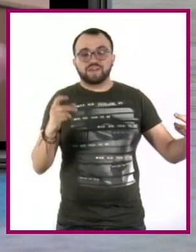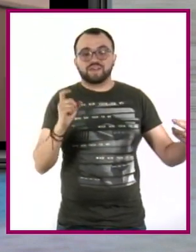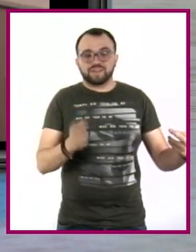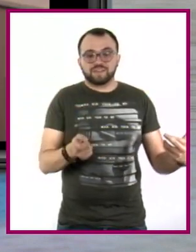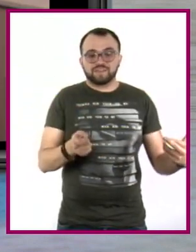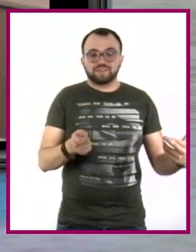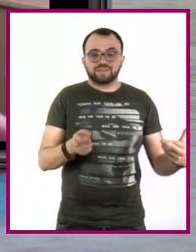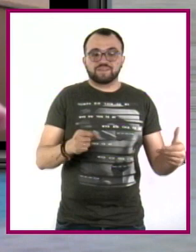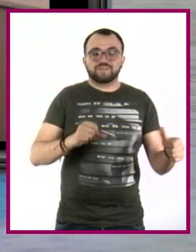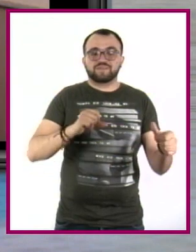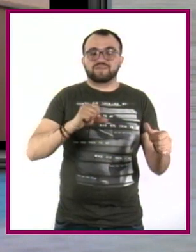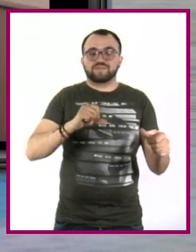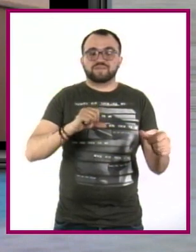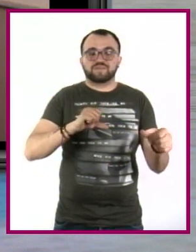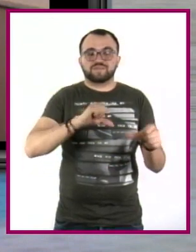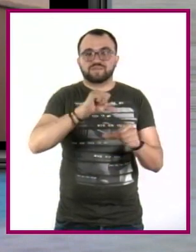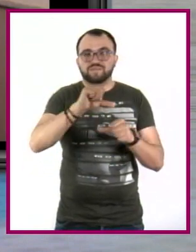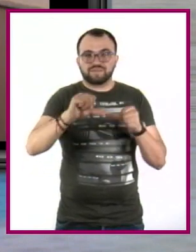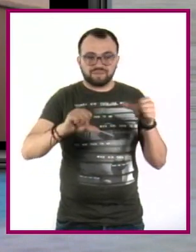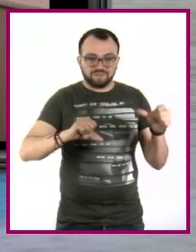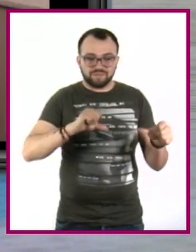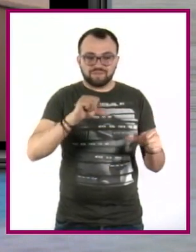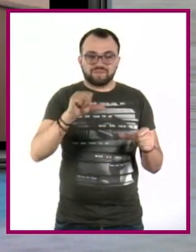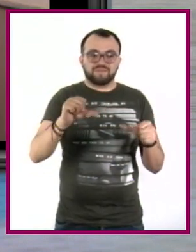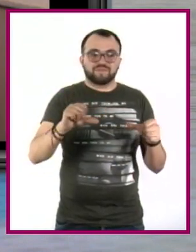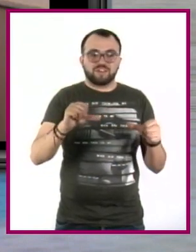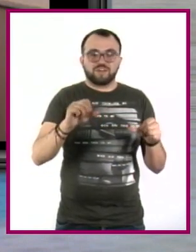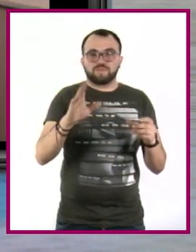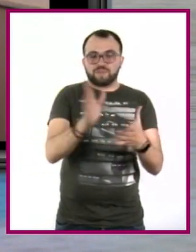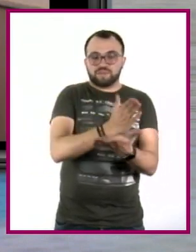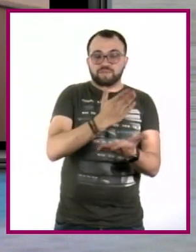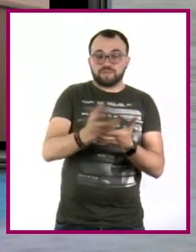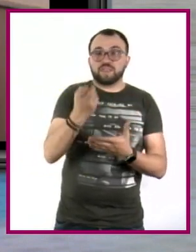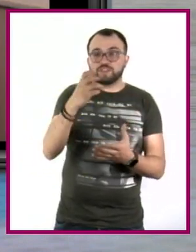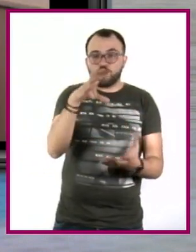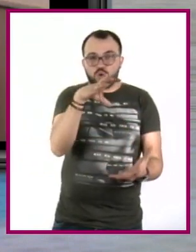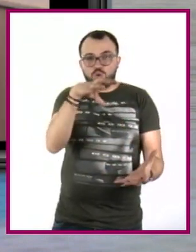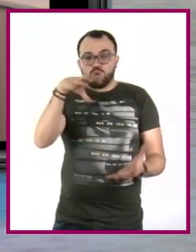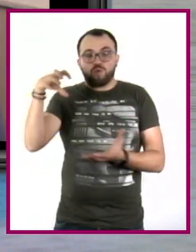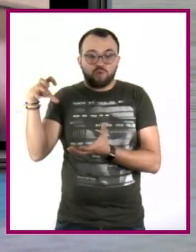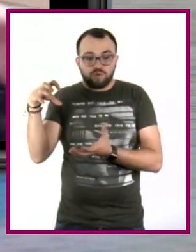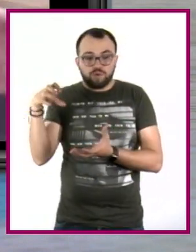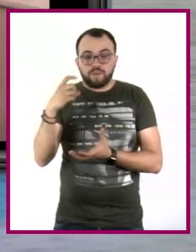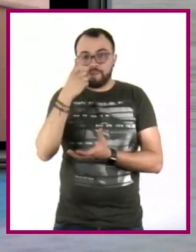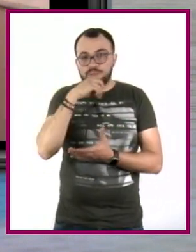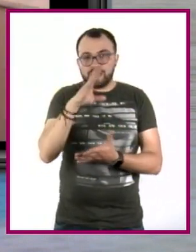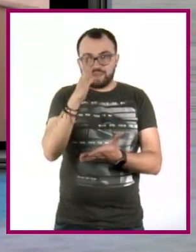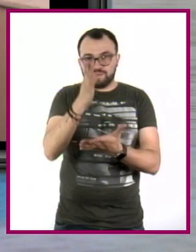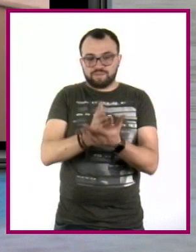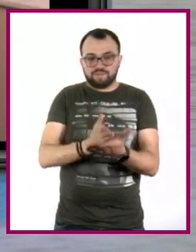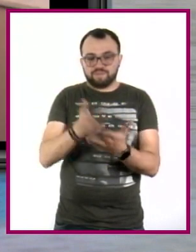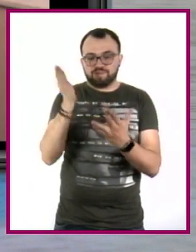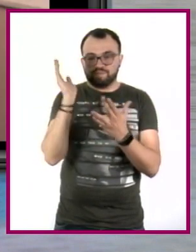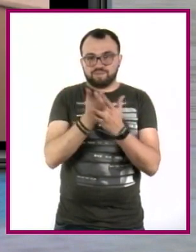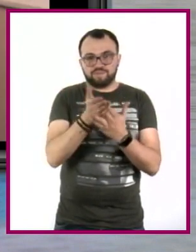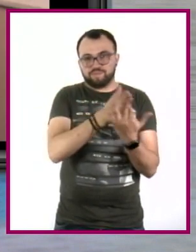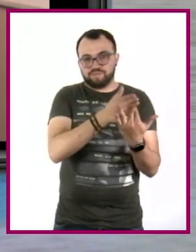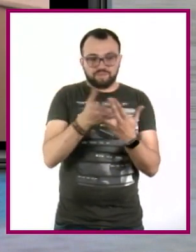la partícula que pasa y su masa, ¿sí? Entonces, el imán, ya dije, ¿para qué sirve? Para separar materia de